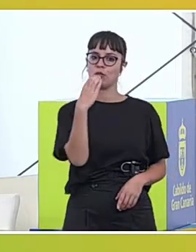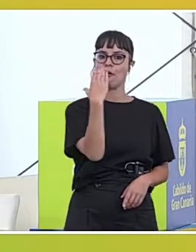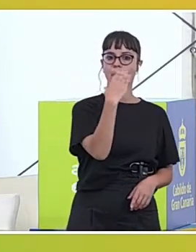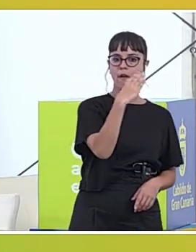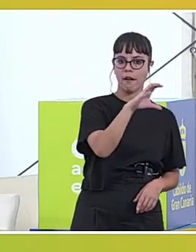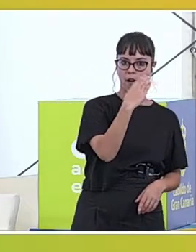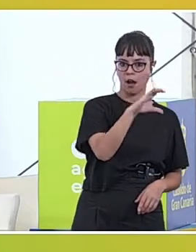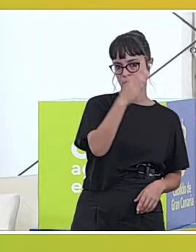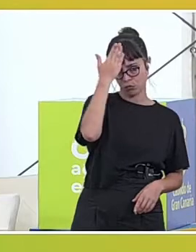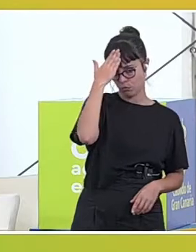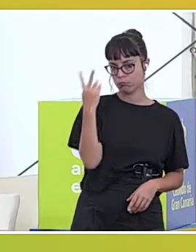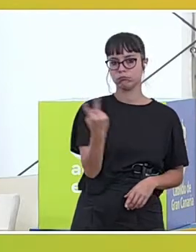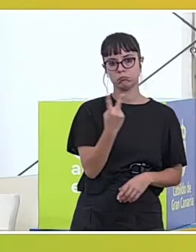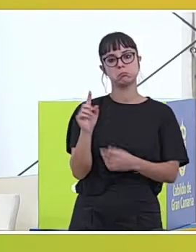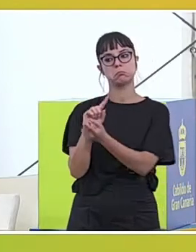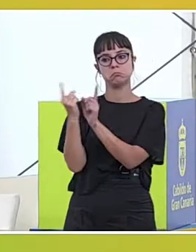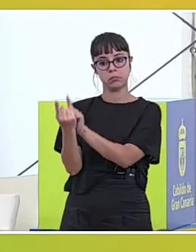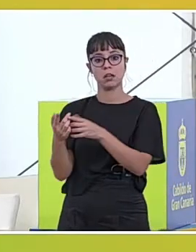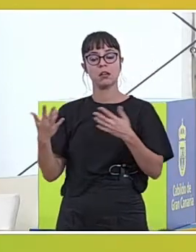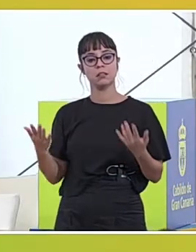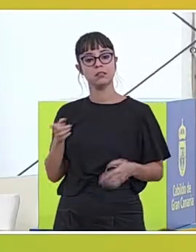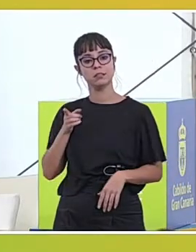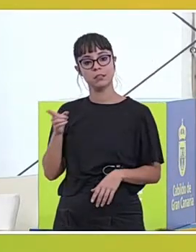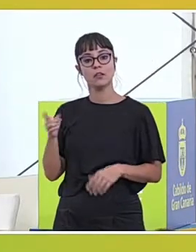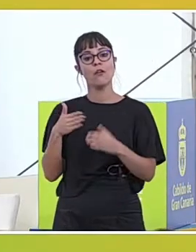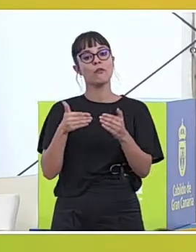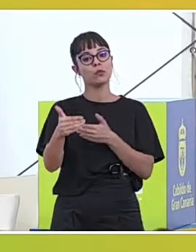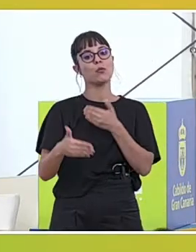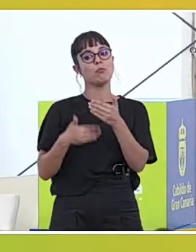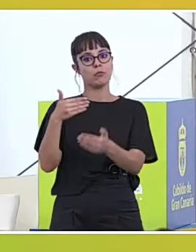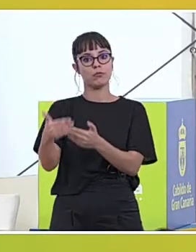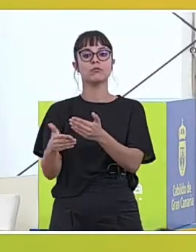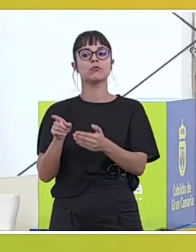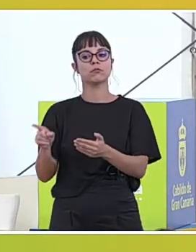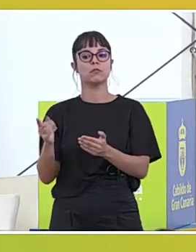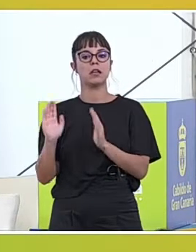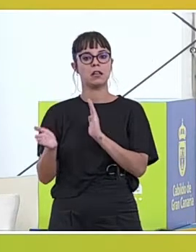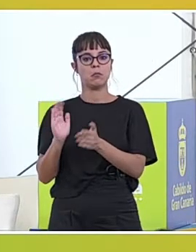y entonces, además, actuando como pretratamiento para futuros procesos.